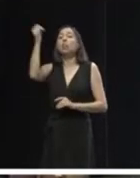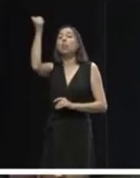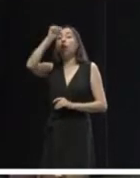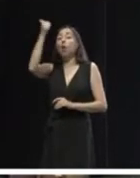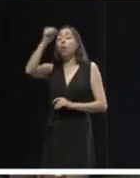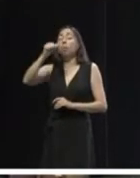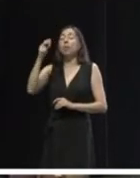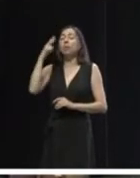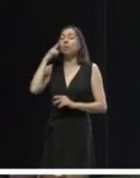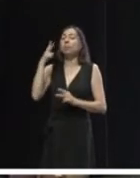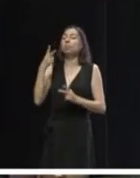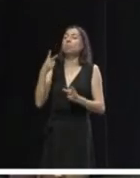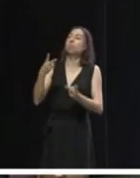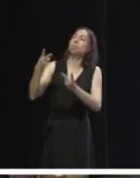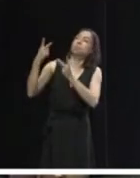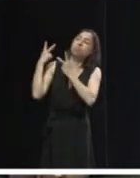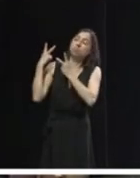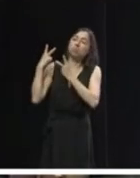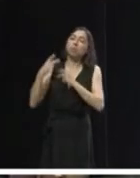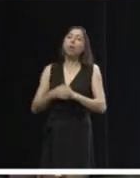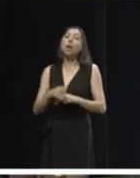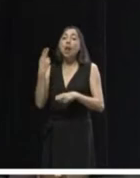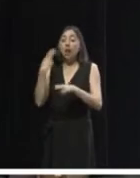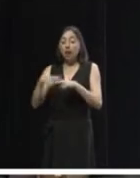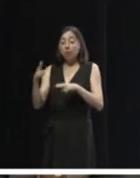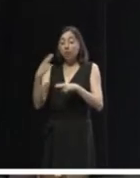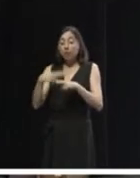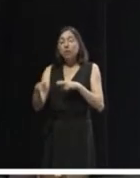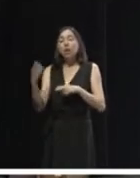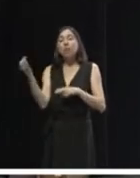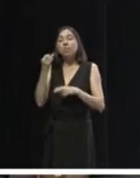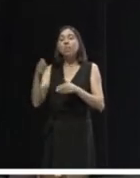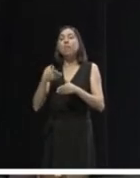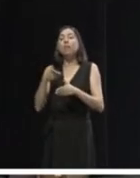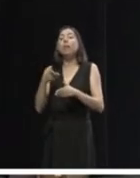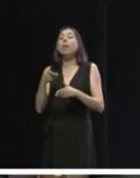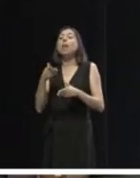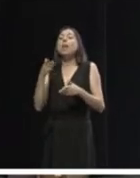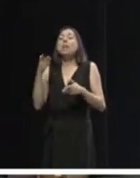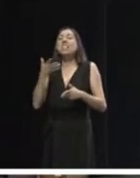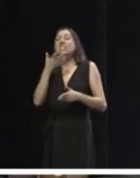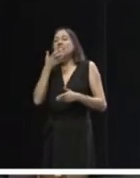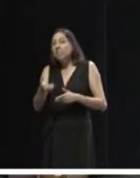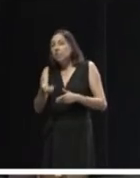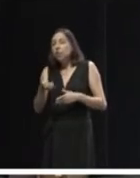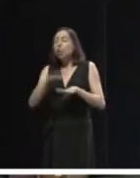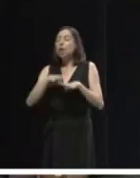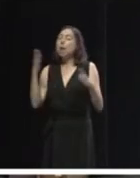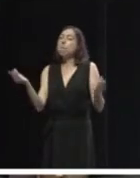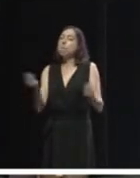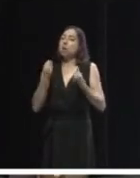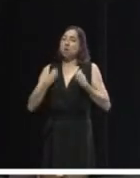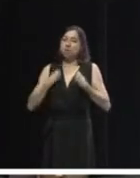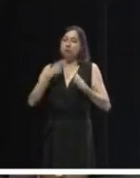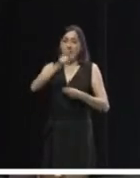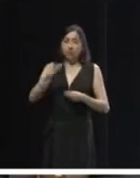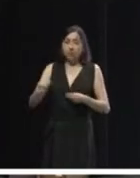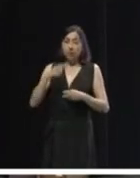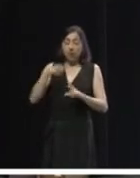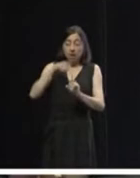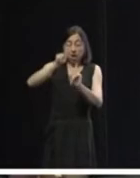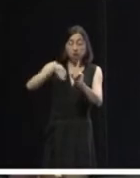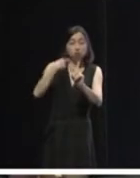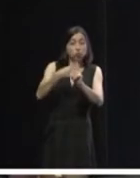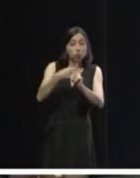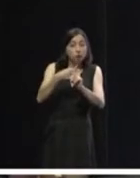miran al pasado. La política es algo tan serio como mejorar la vida de la gente. Desde luego, desde Sumar,